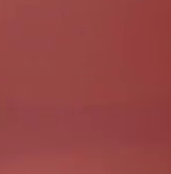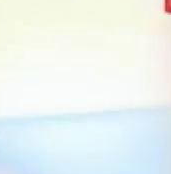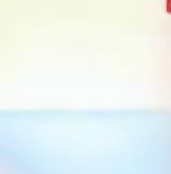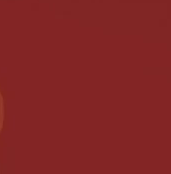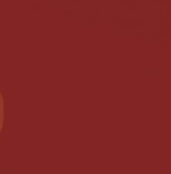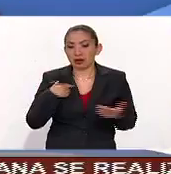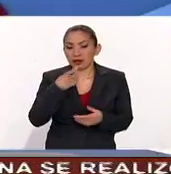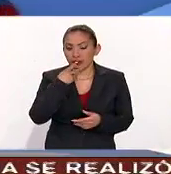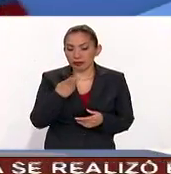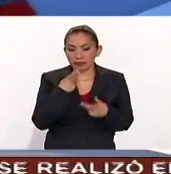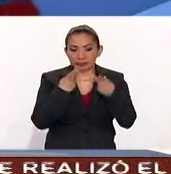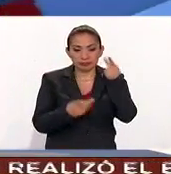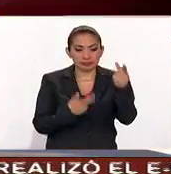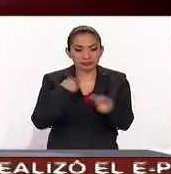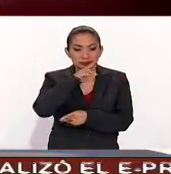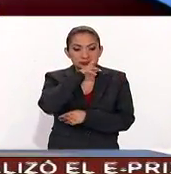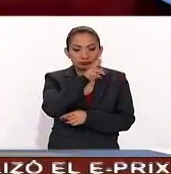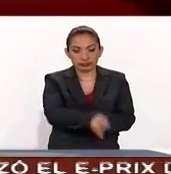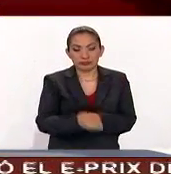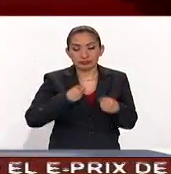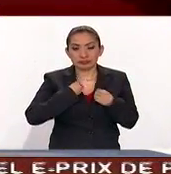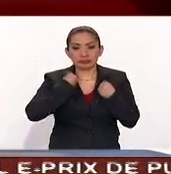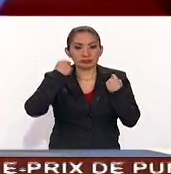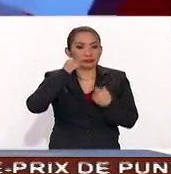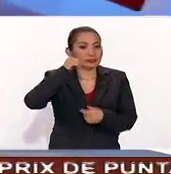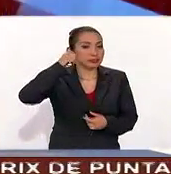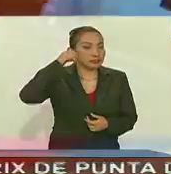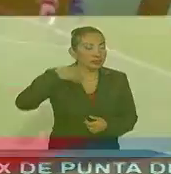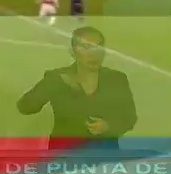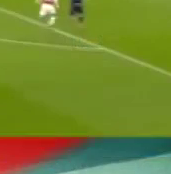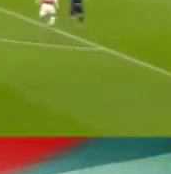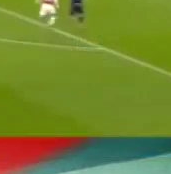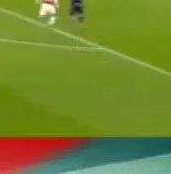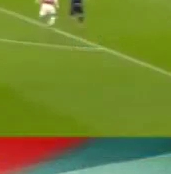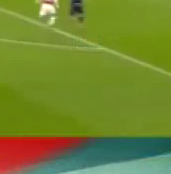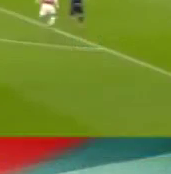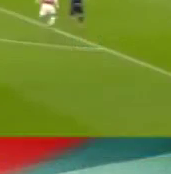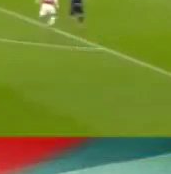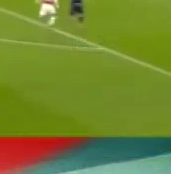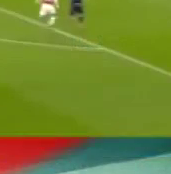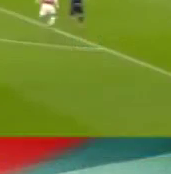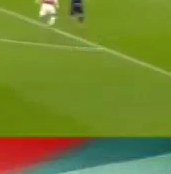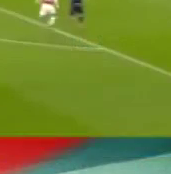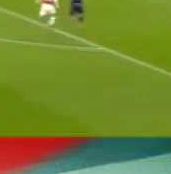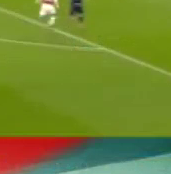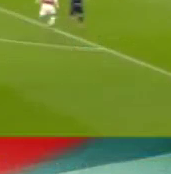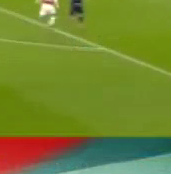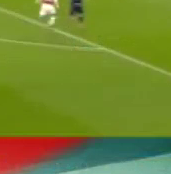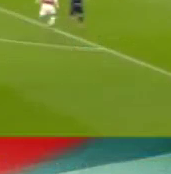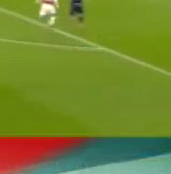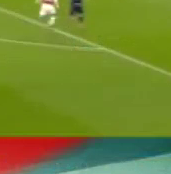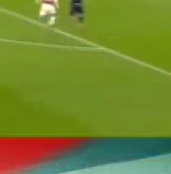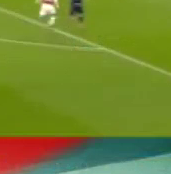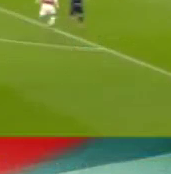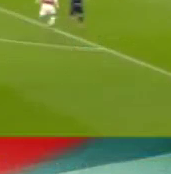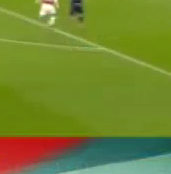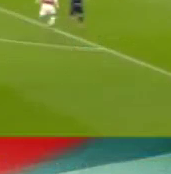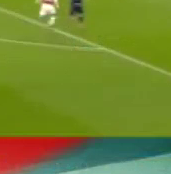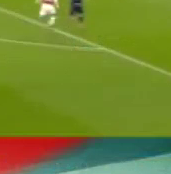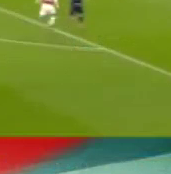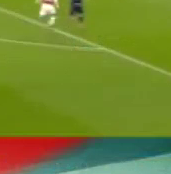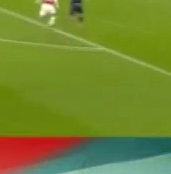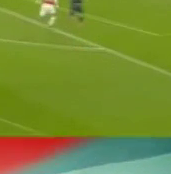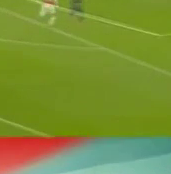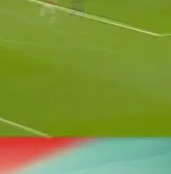vamos a hablar también de un resultado que se vivió ayer en la Premier League donde el Arsenal bueno sigue peleando los primeros lugares